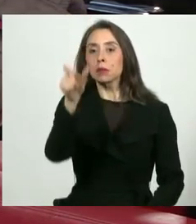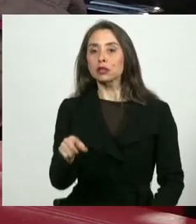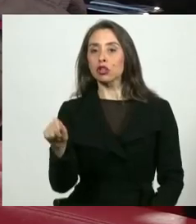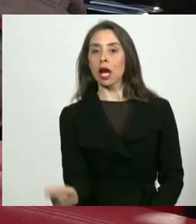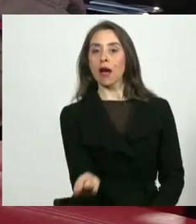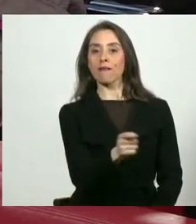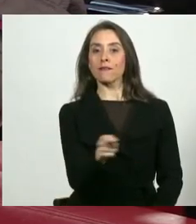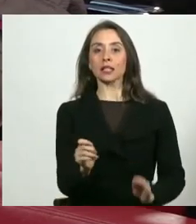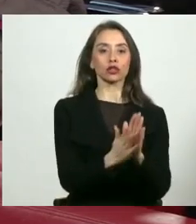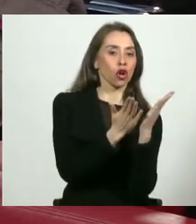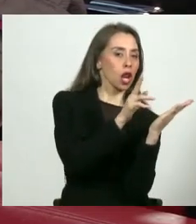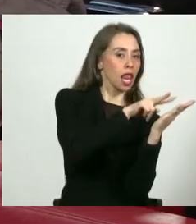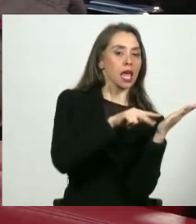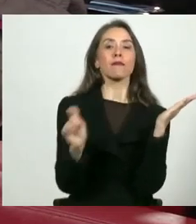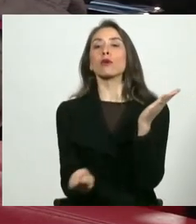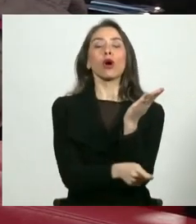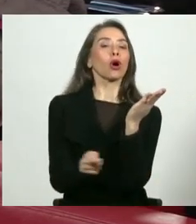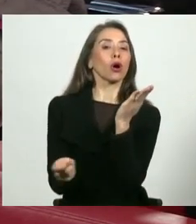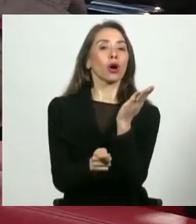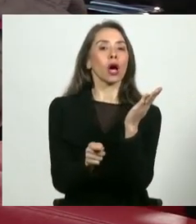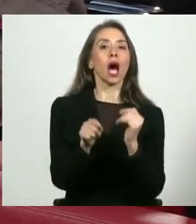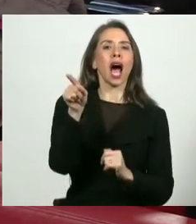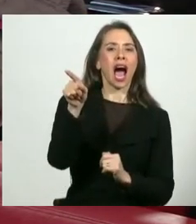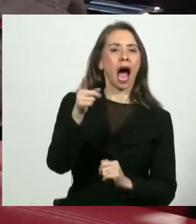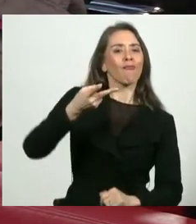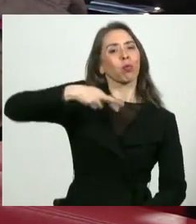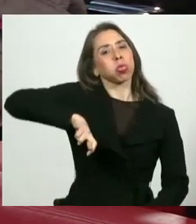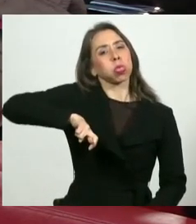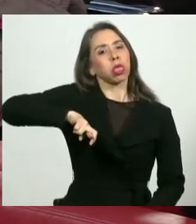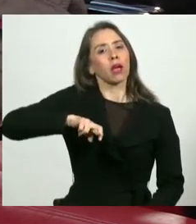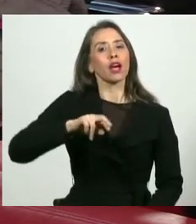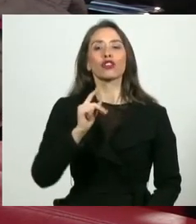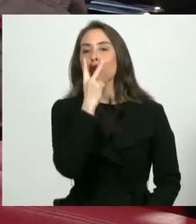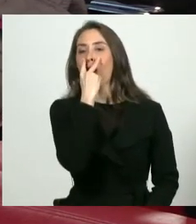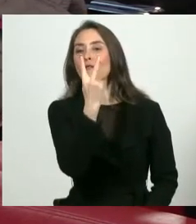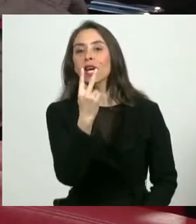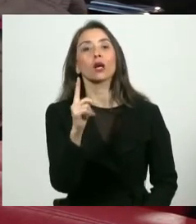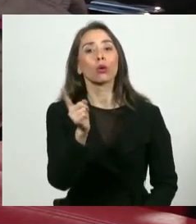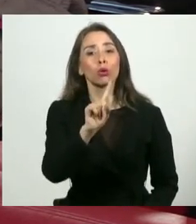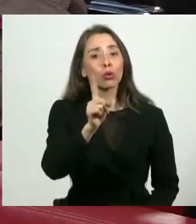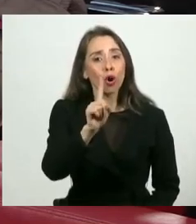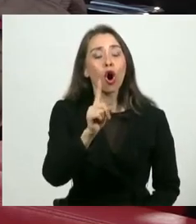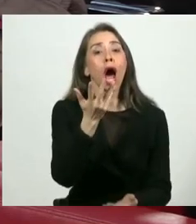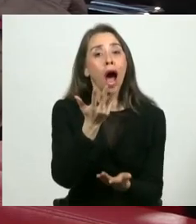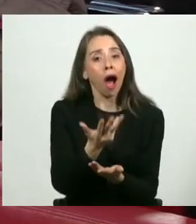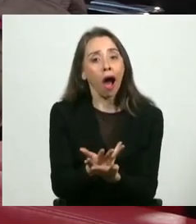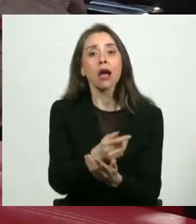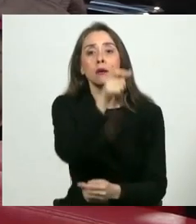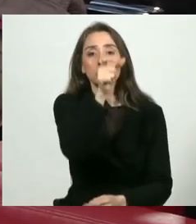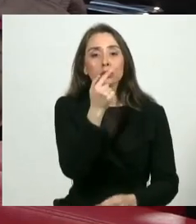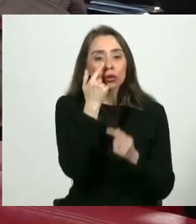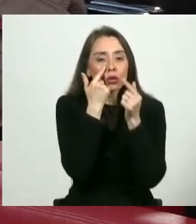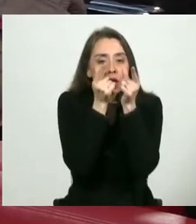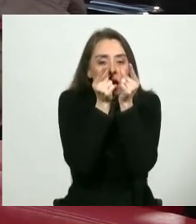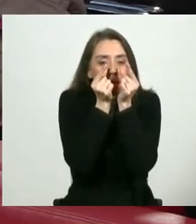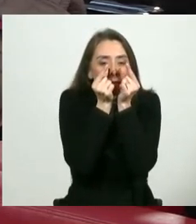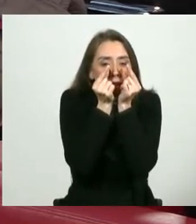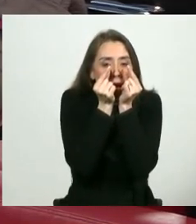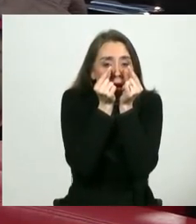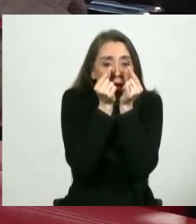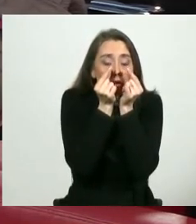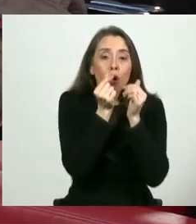y leyendo un libro y digan, está haciendo como que no viese. No. Tenemos personas con baja visión, que